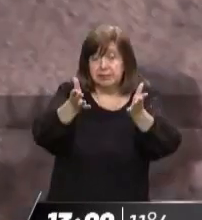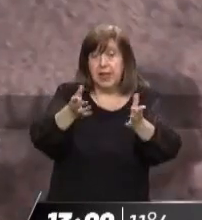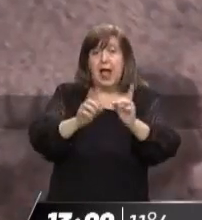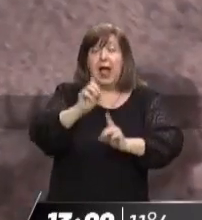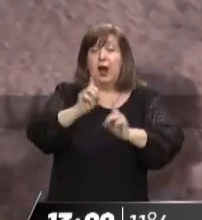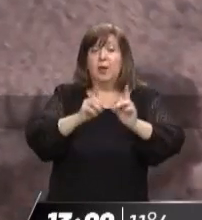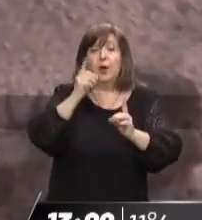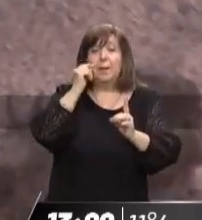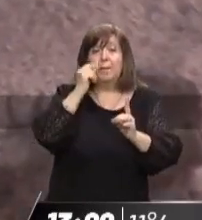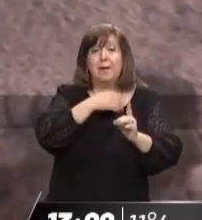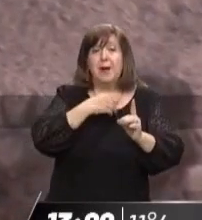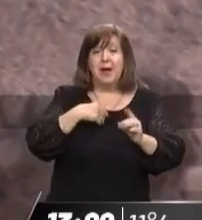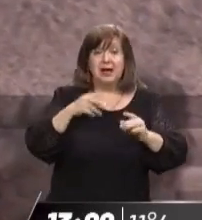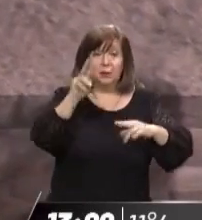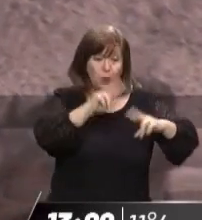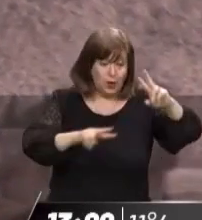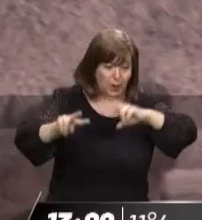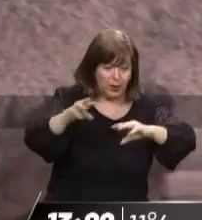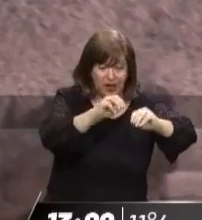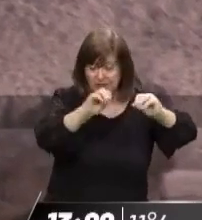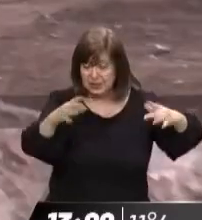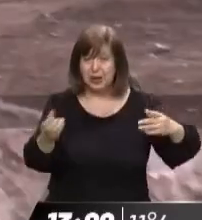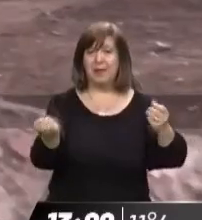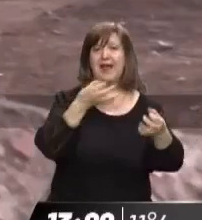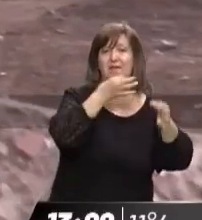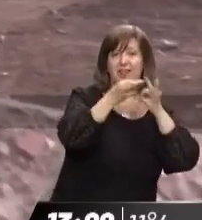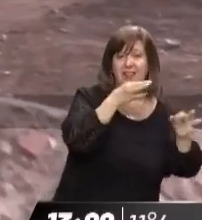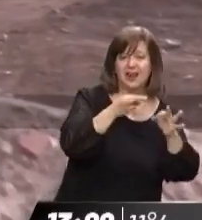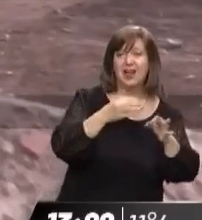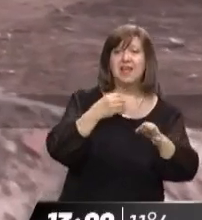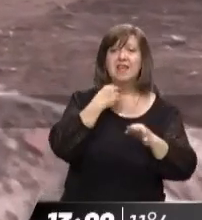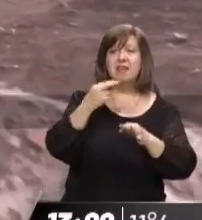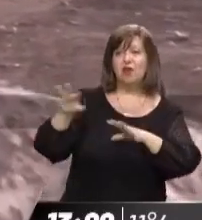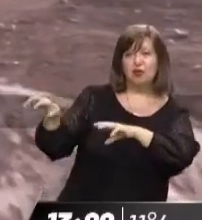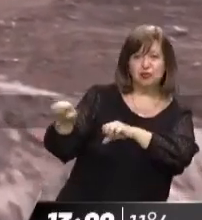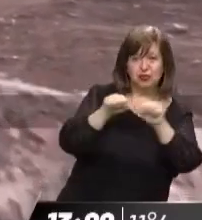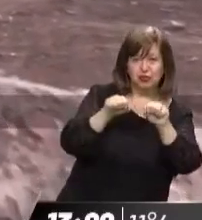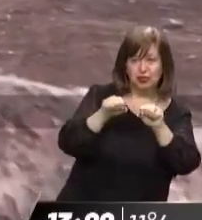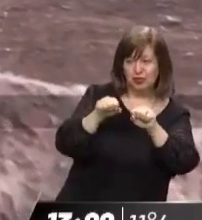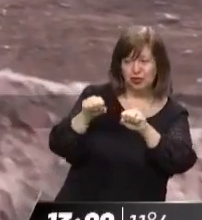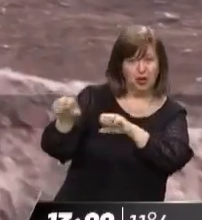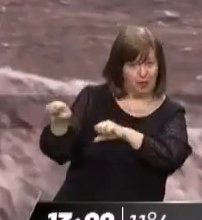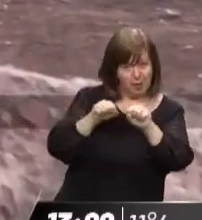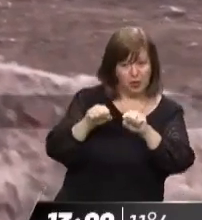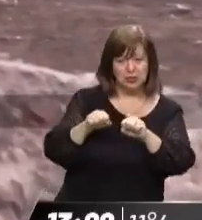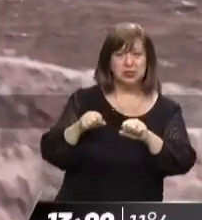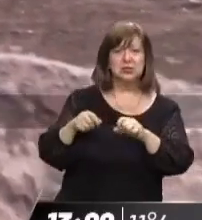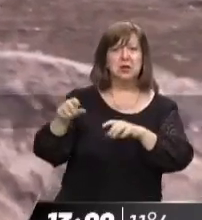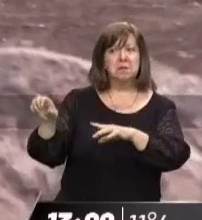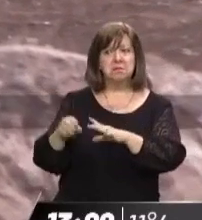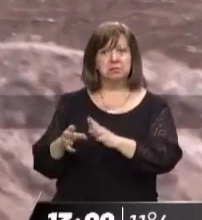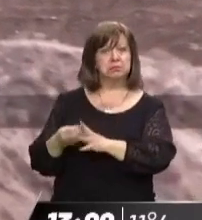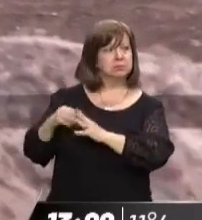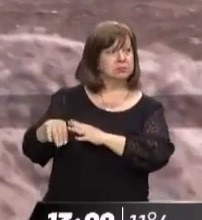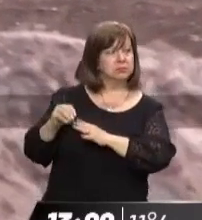los medicamentos. Traen otras cosas y traen medicamentos, ¿es así? Sí, algo así es. Sí, la verdad que sí, hay muchos jóvenes